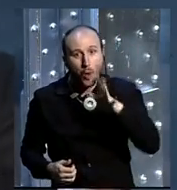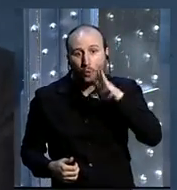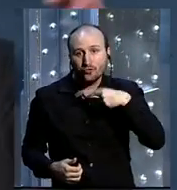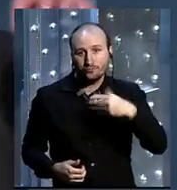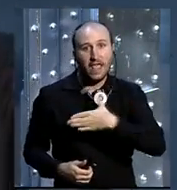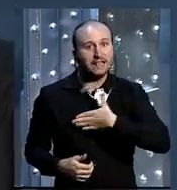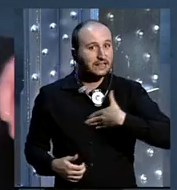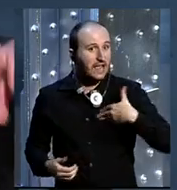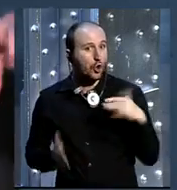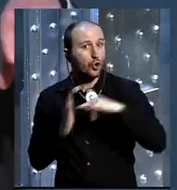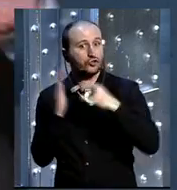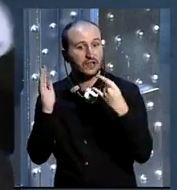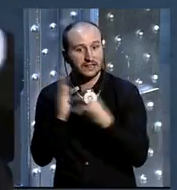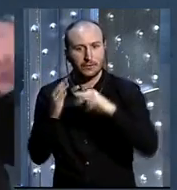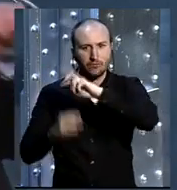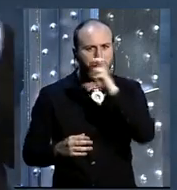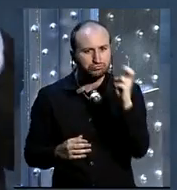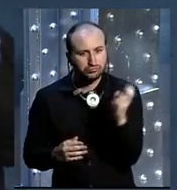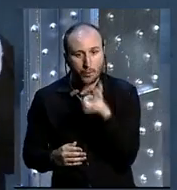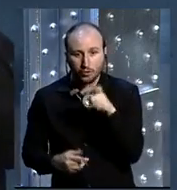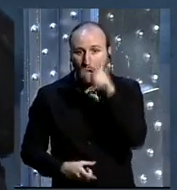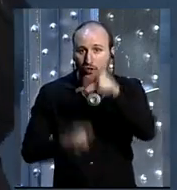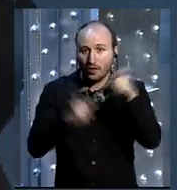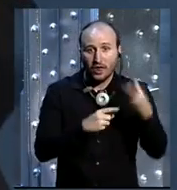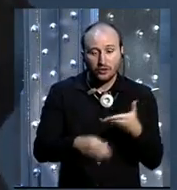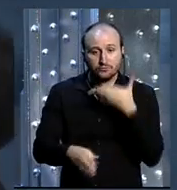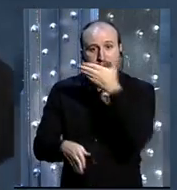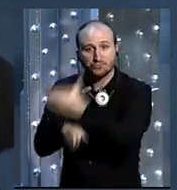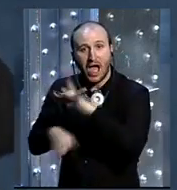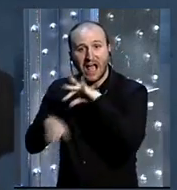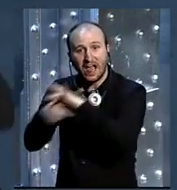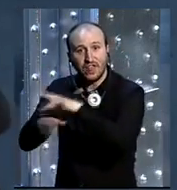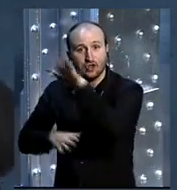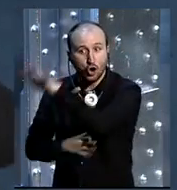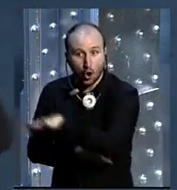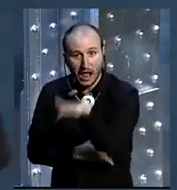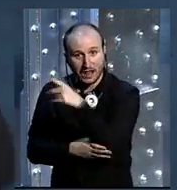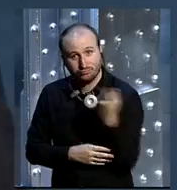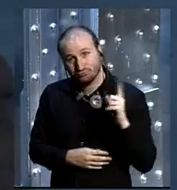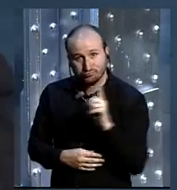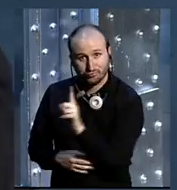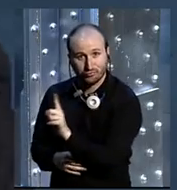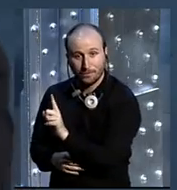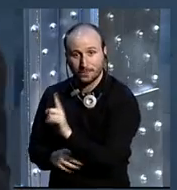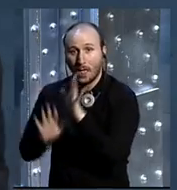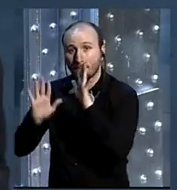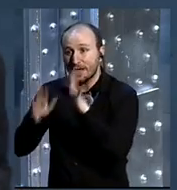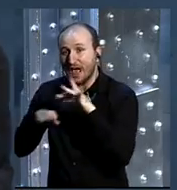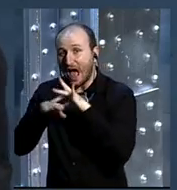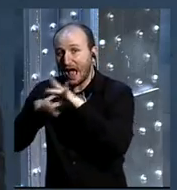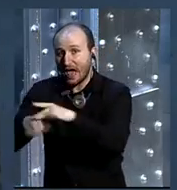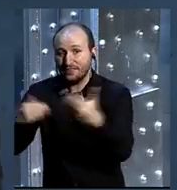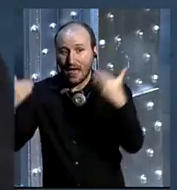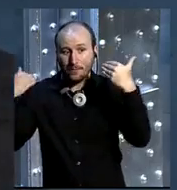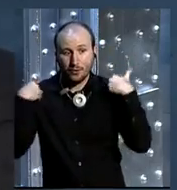sistemas mediante los cuales los ciudadanos puedan ir a sus agencias locales, pero las agencias sí responsabilizan a las entidades que existen en